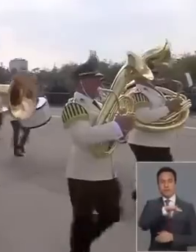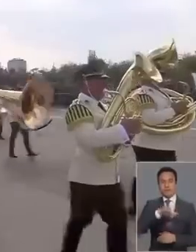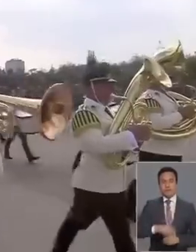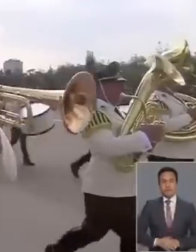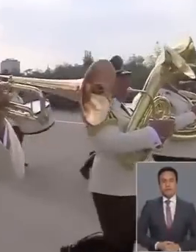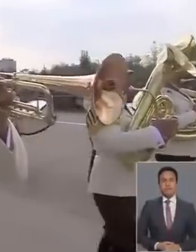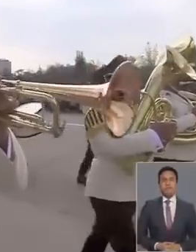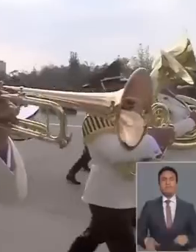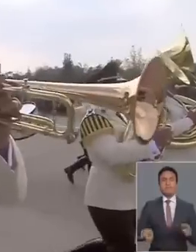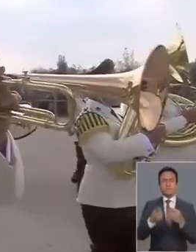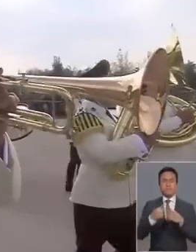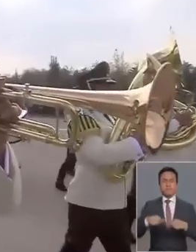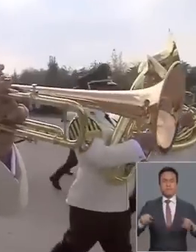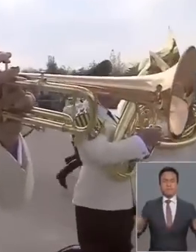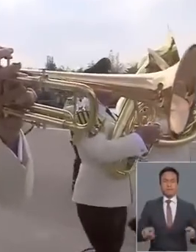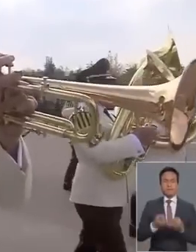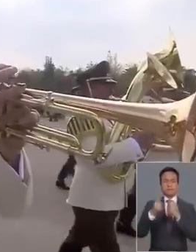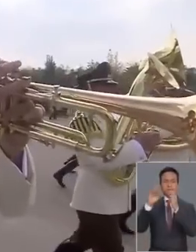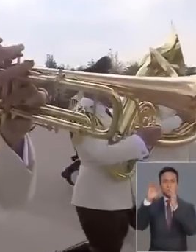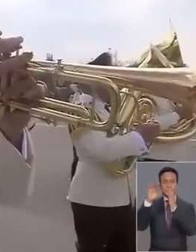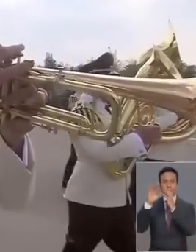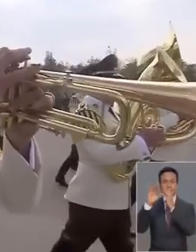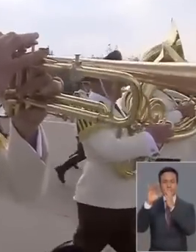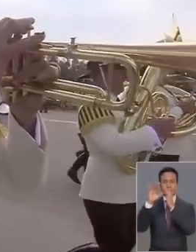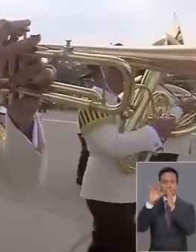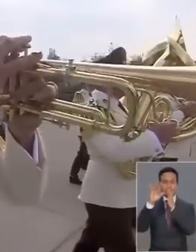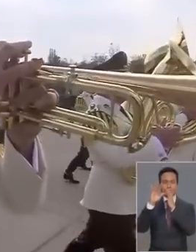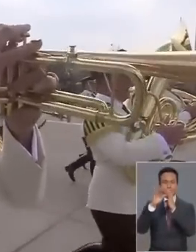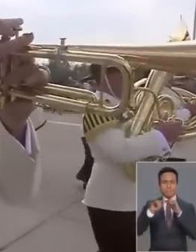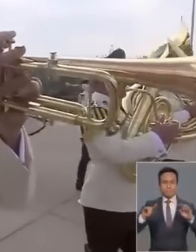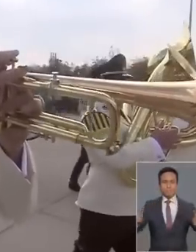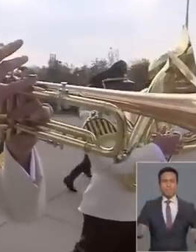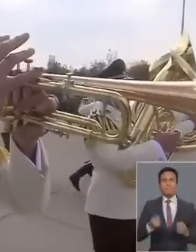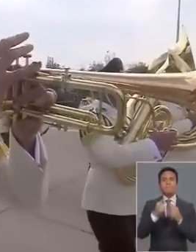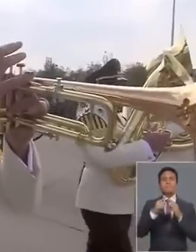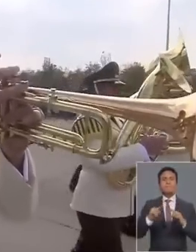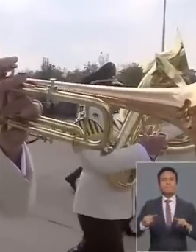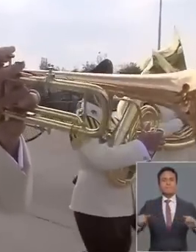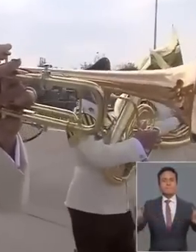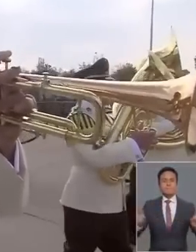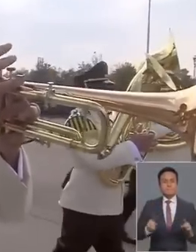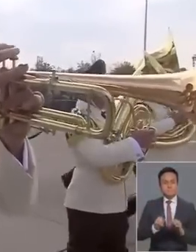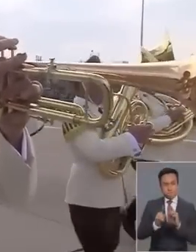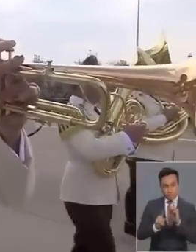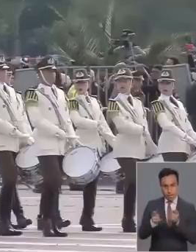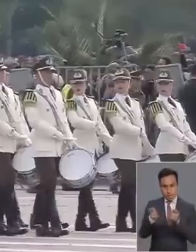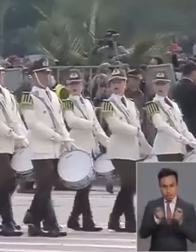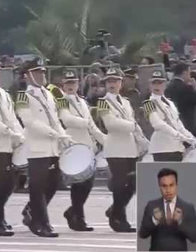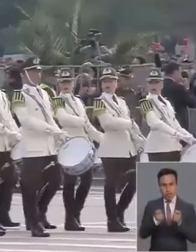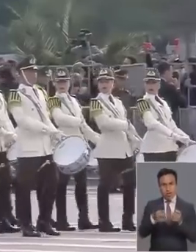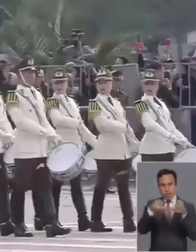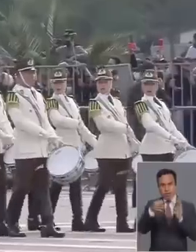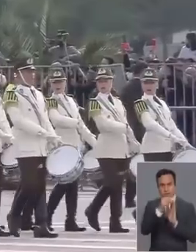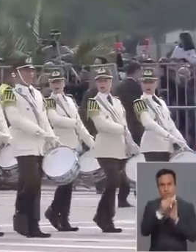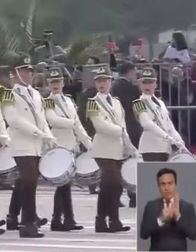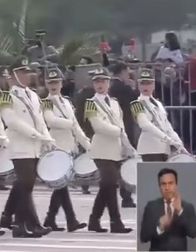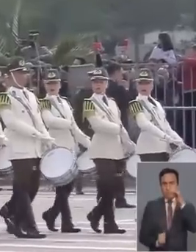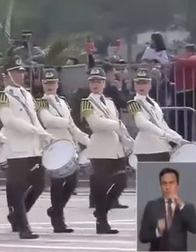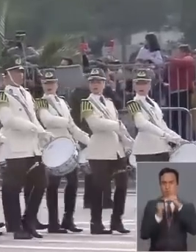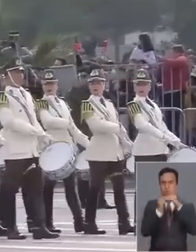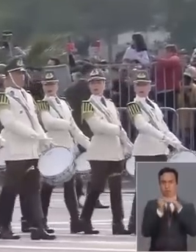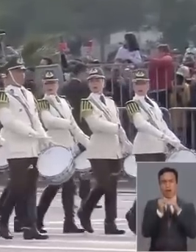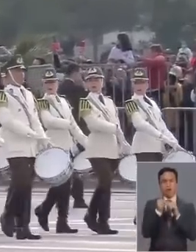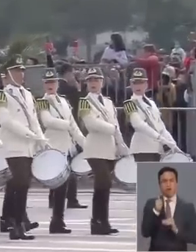dijo, el casco de desfile en la escuela militar es el tipo Pique Laube, casco de origen prusiano y usado por el